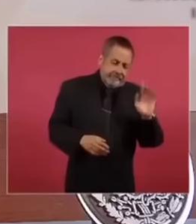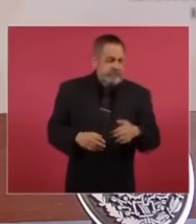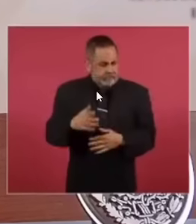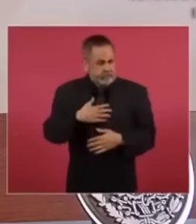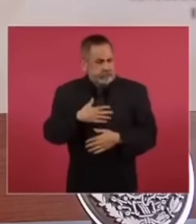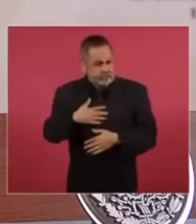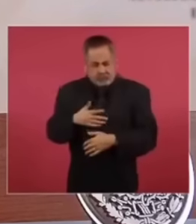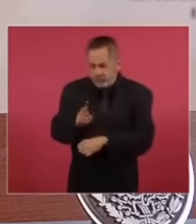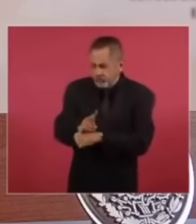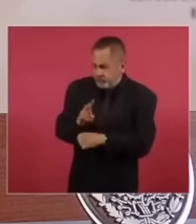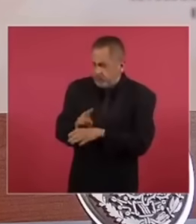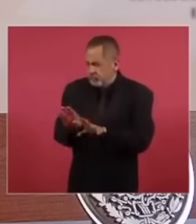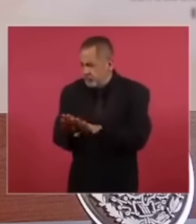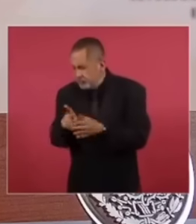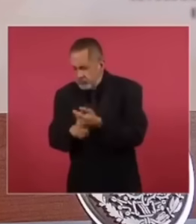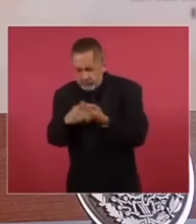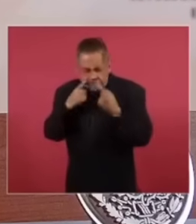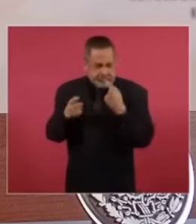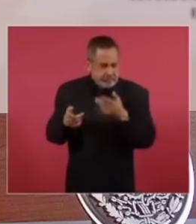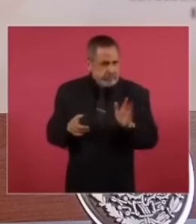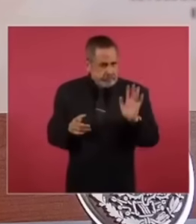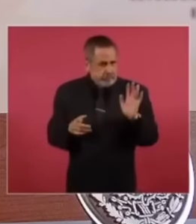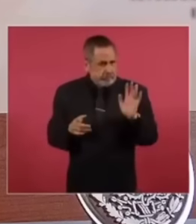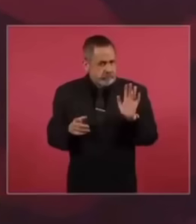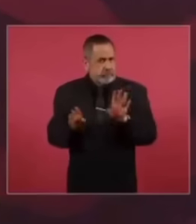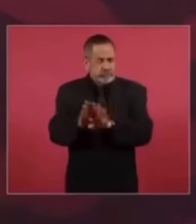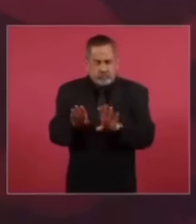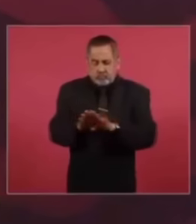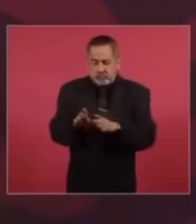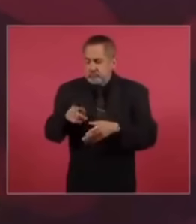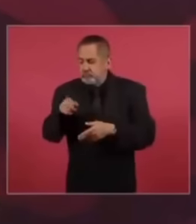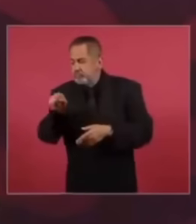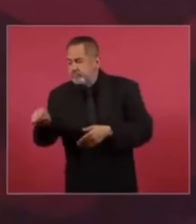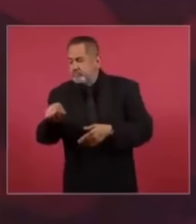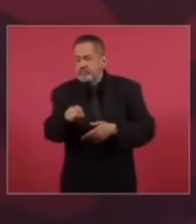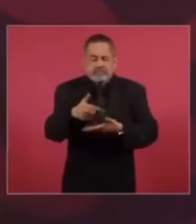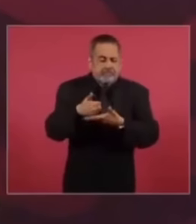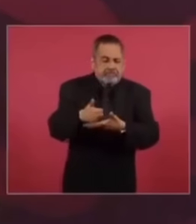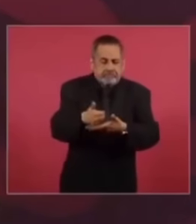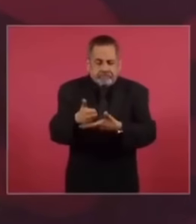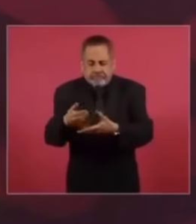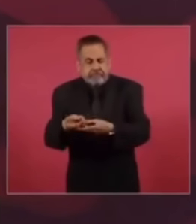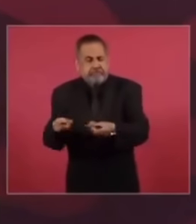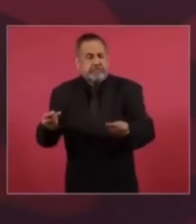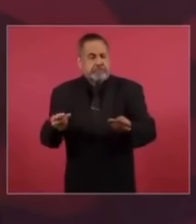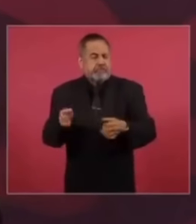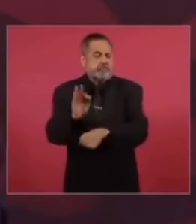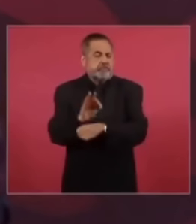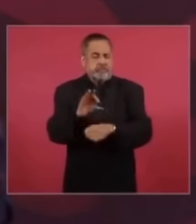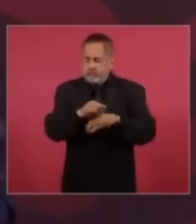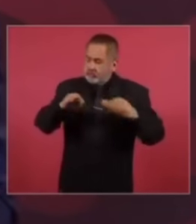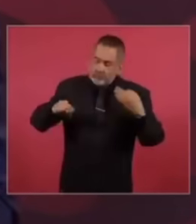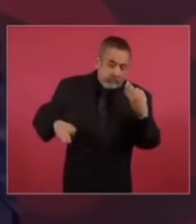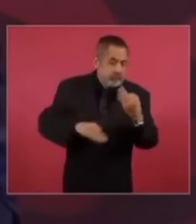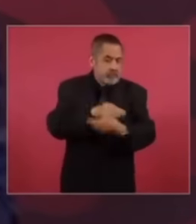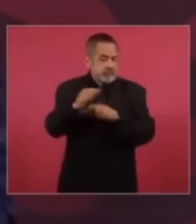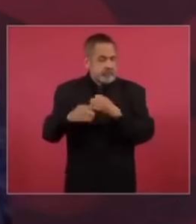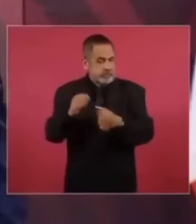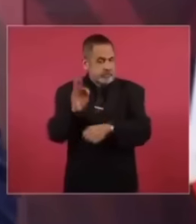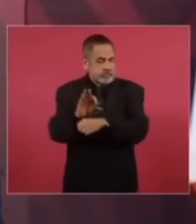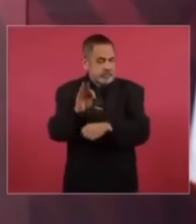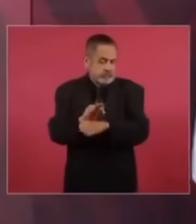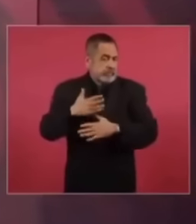nosotros buscando ayudar a Bueno, proteger a todos es nuestra